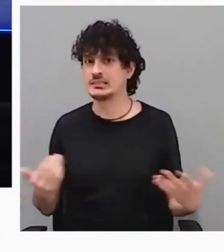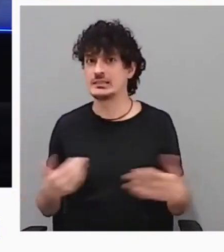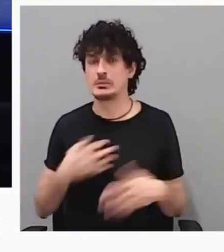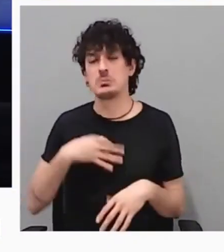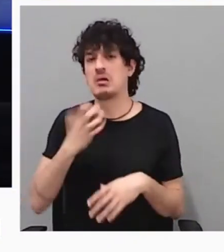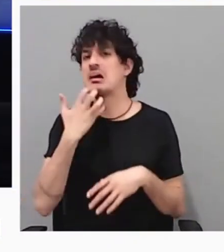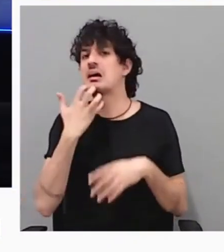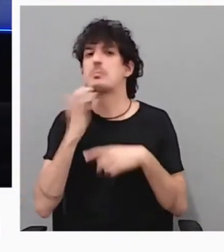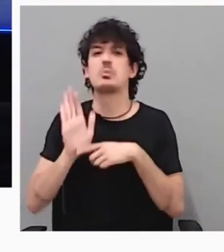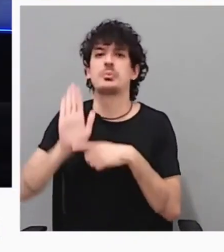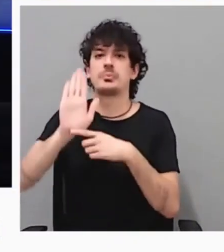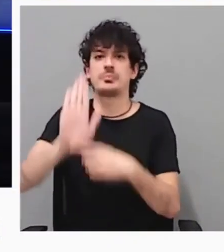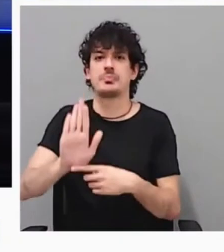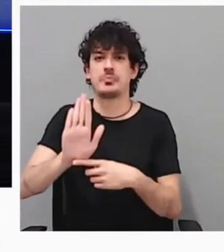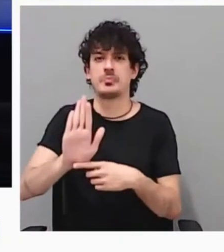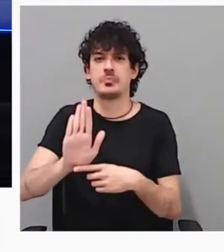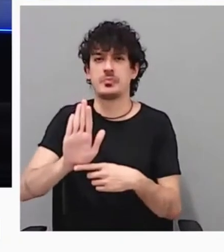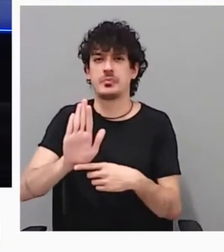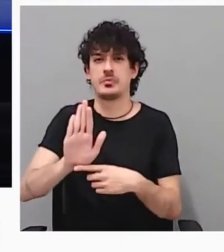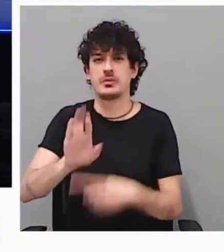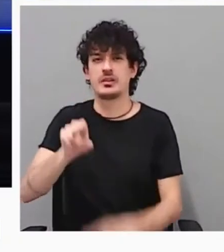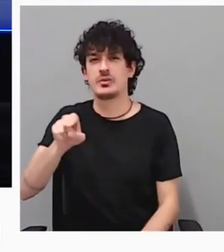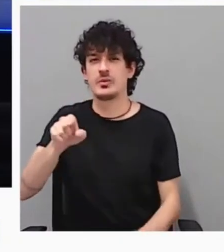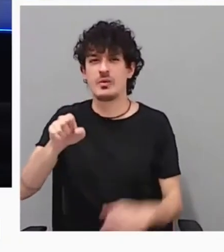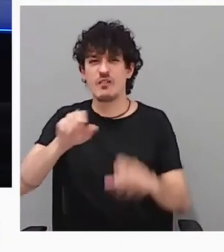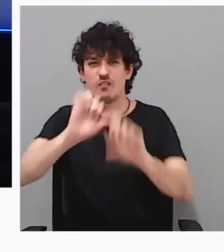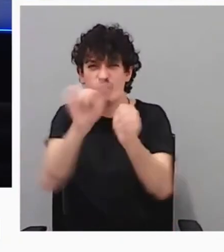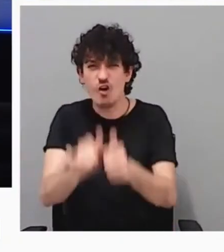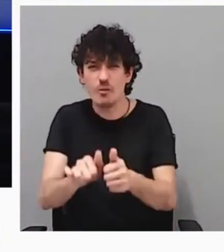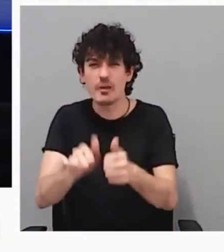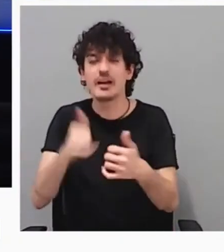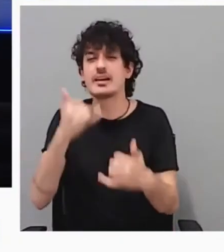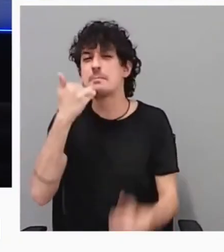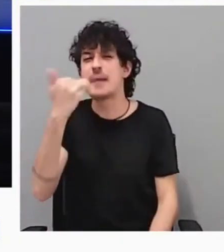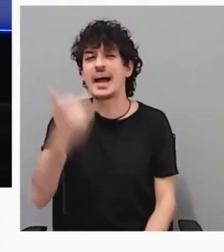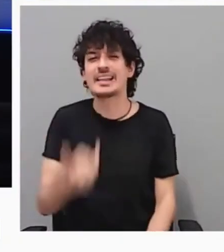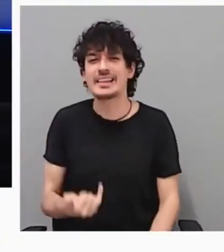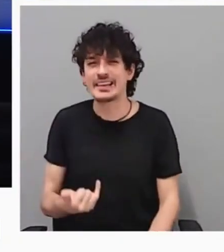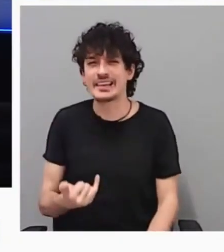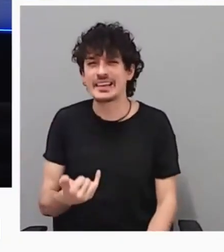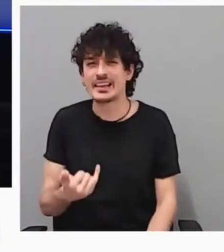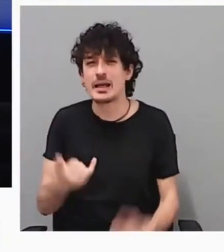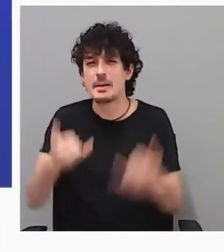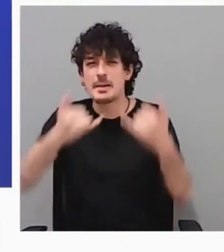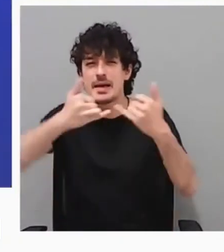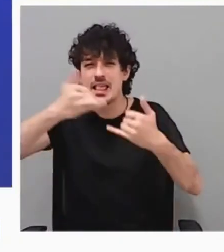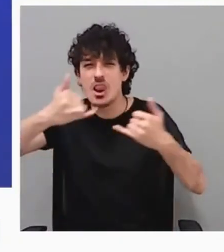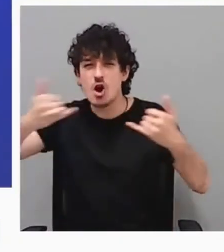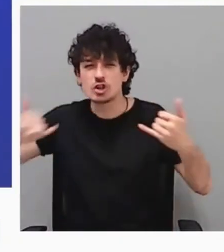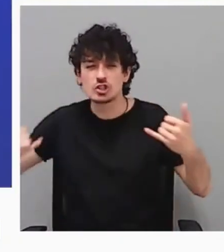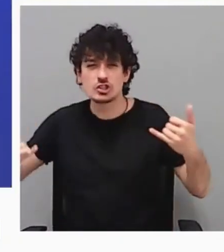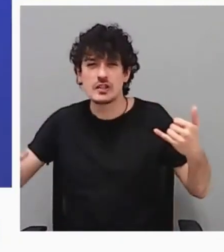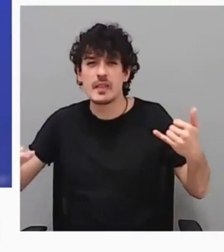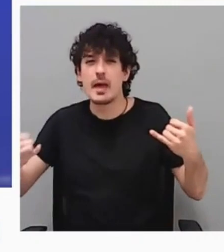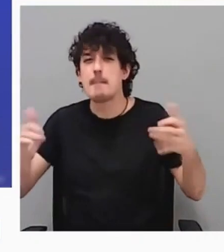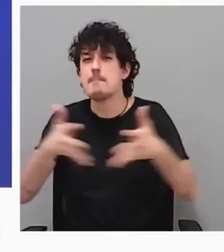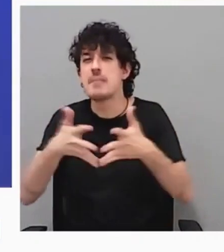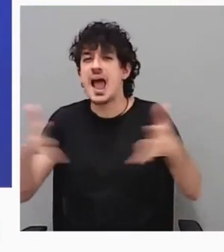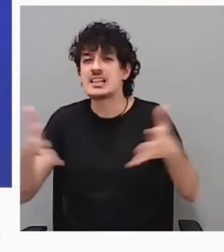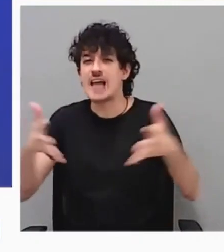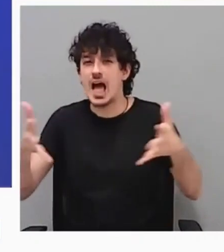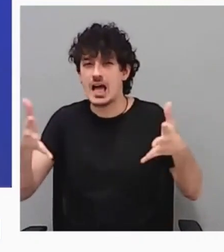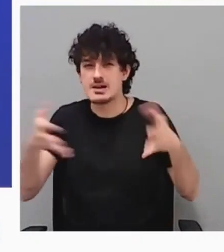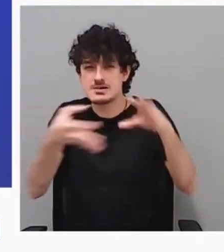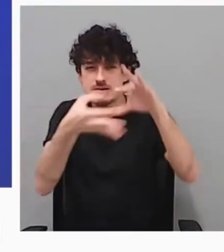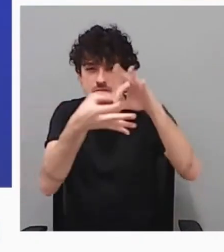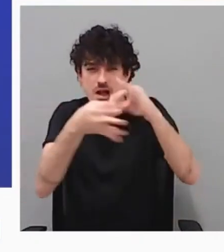ejemplo. Estos espaguetis son nanohilos de plata que están interconectados en muchos puntos.